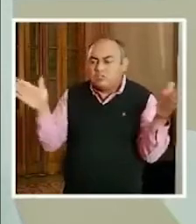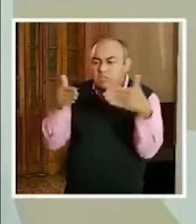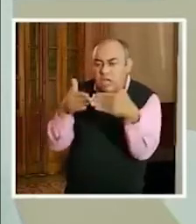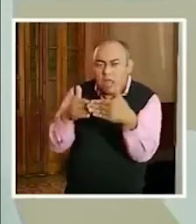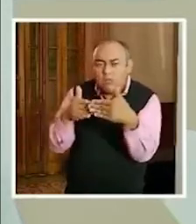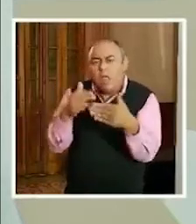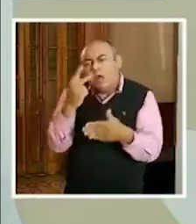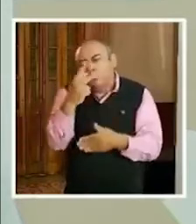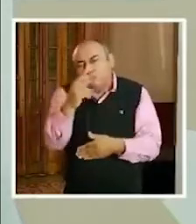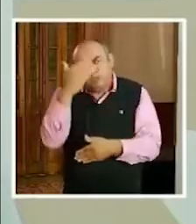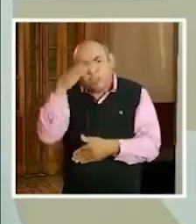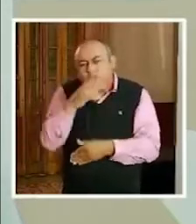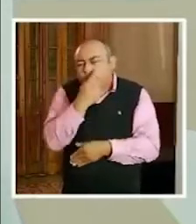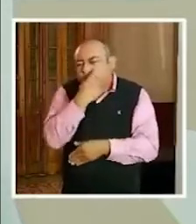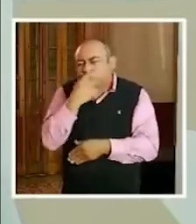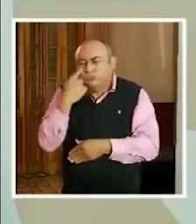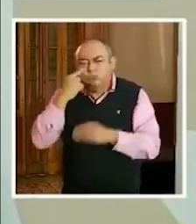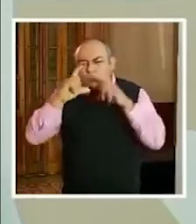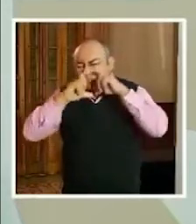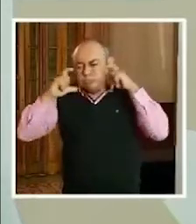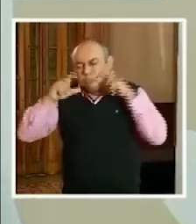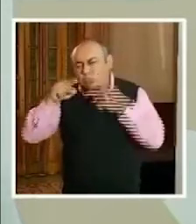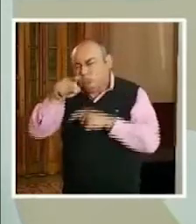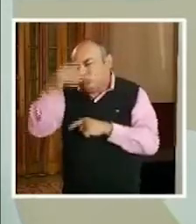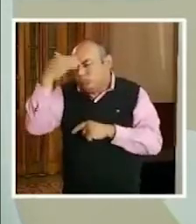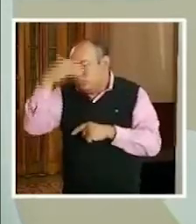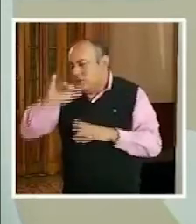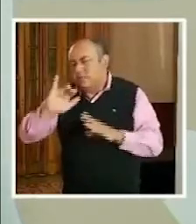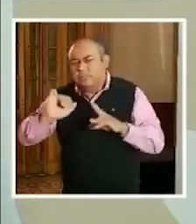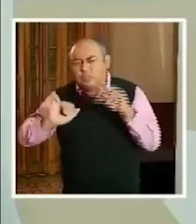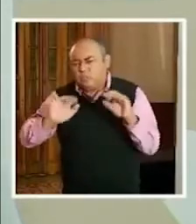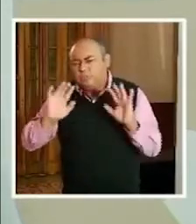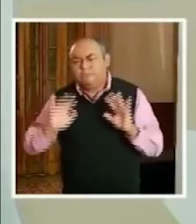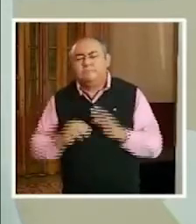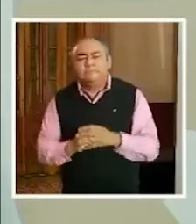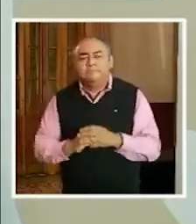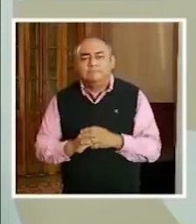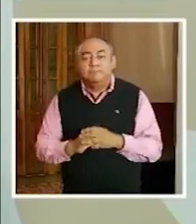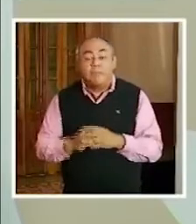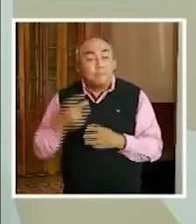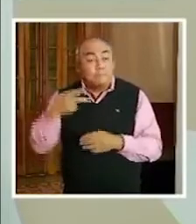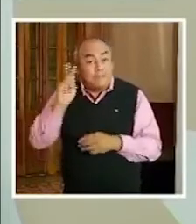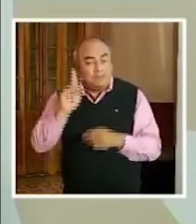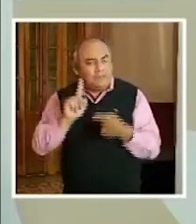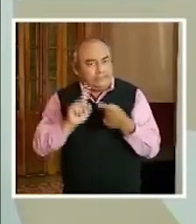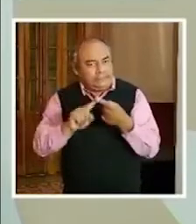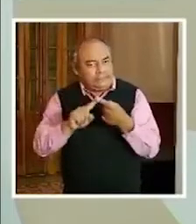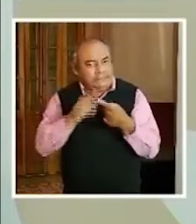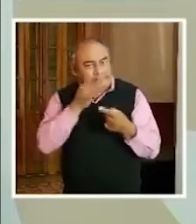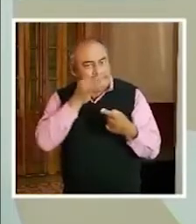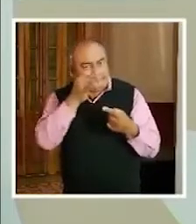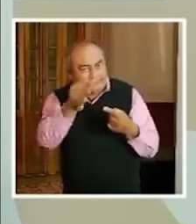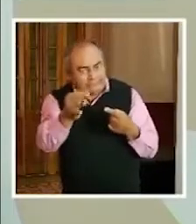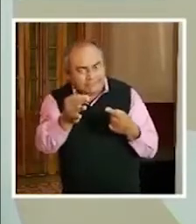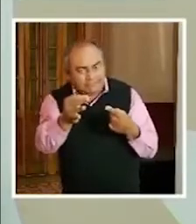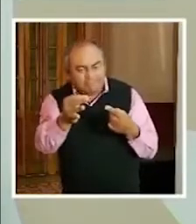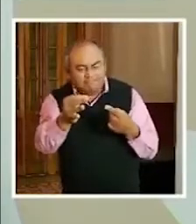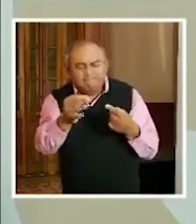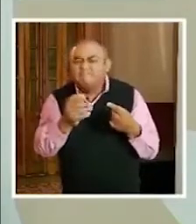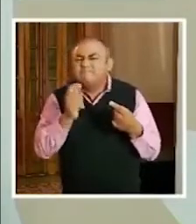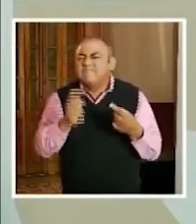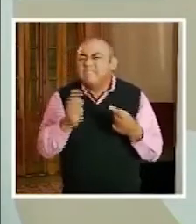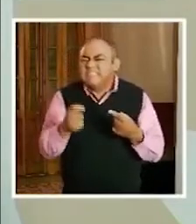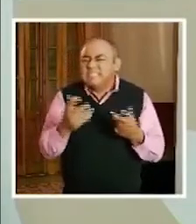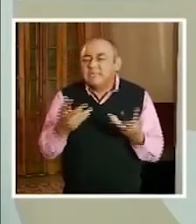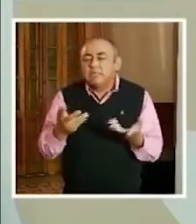será obligatorio en espacios cerrados en la entidad, a excepción de escuelas, guarderías, hospitales, transporte público, asilos,